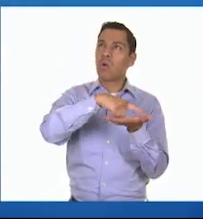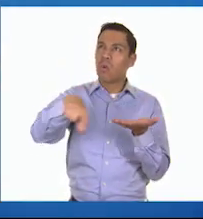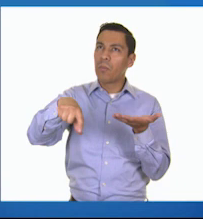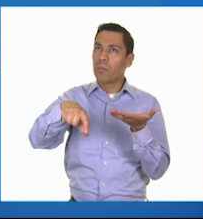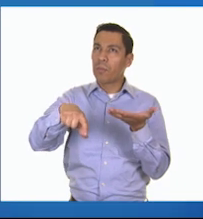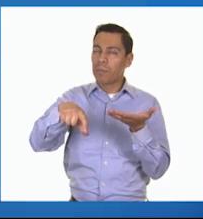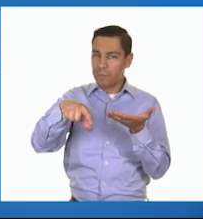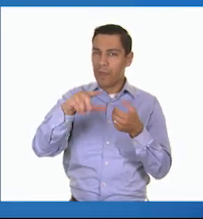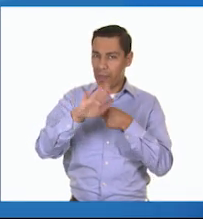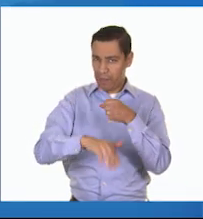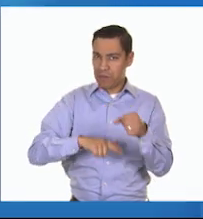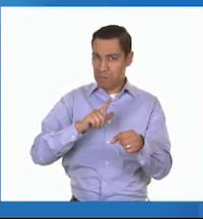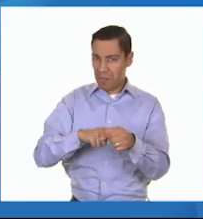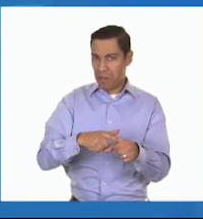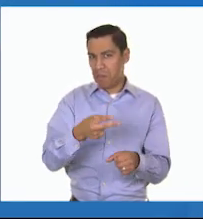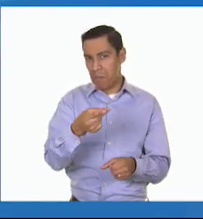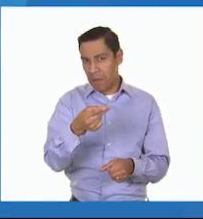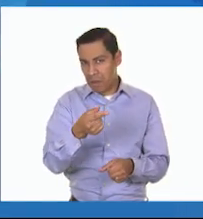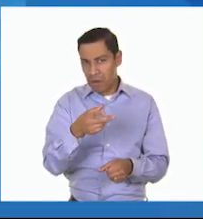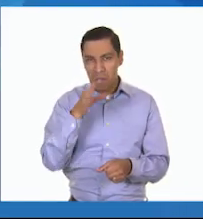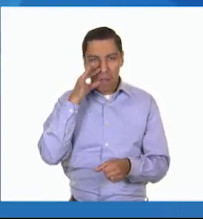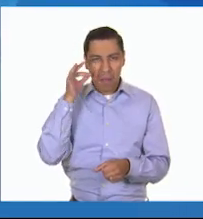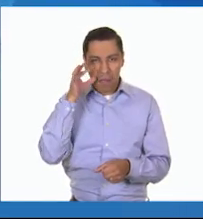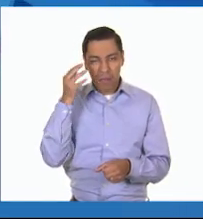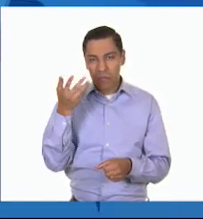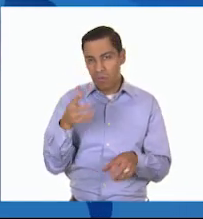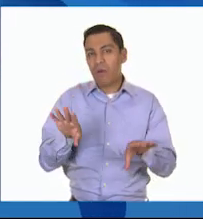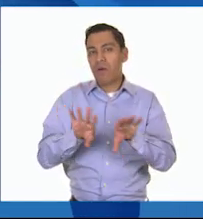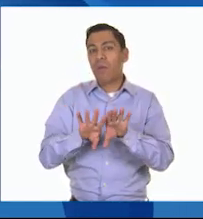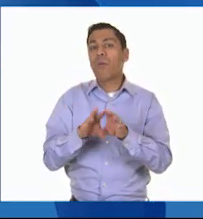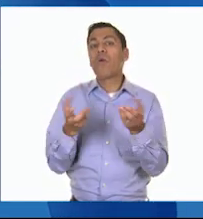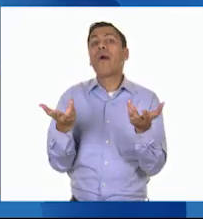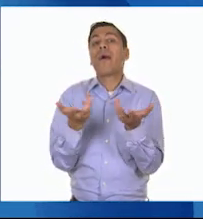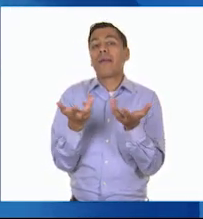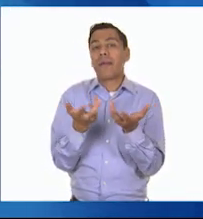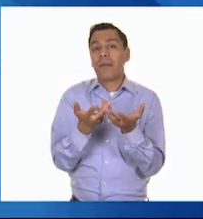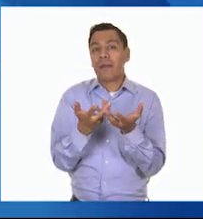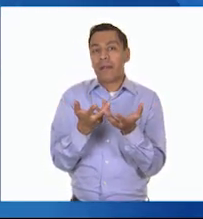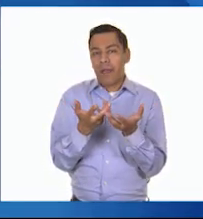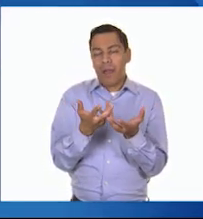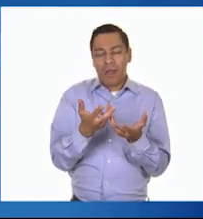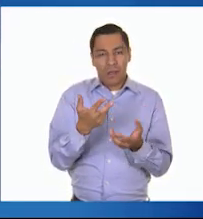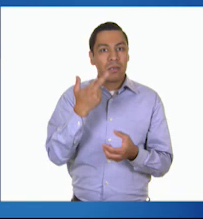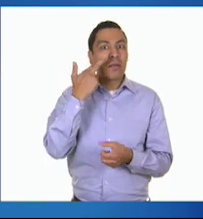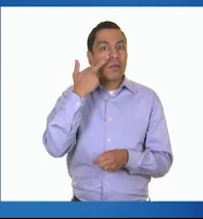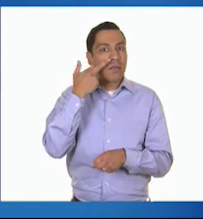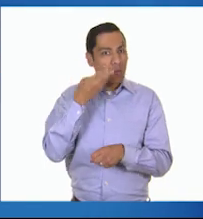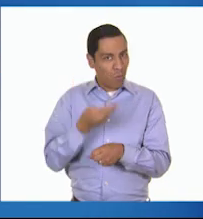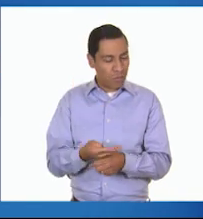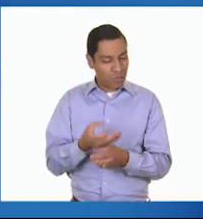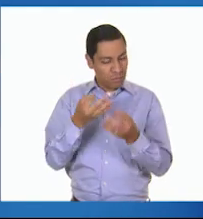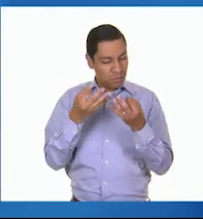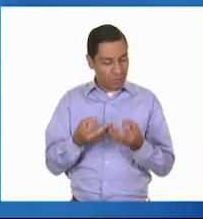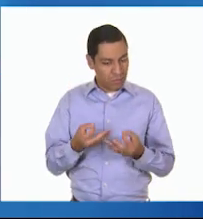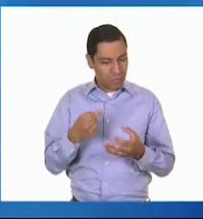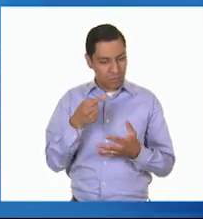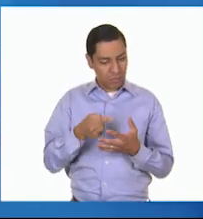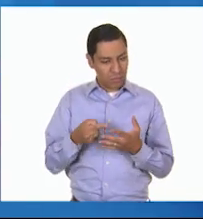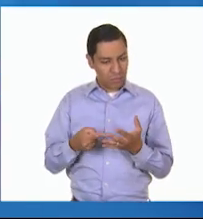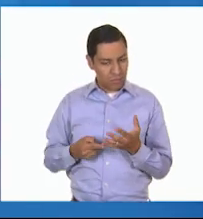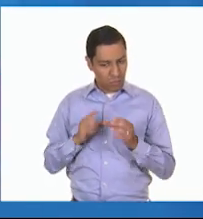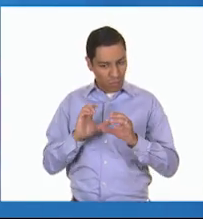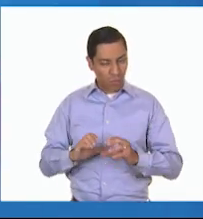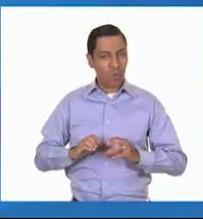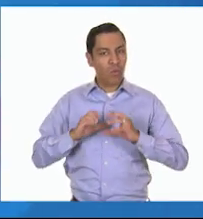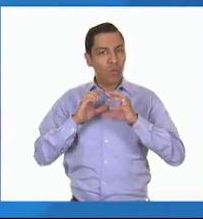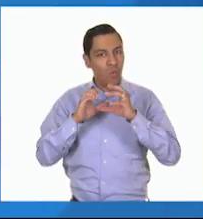se necesitan. Y si realmente quieres y puedes hacerte cargo de él como un miembro